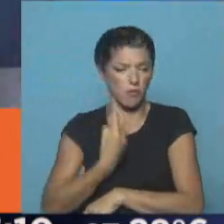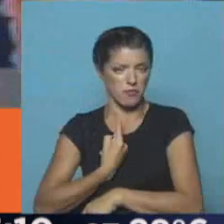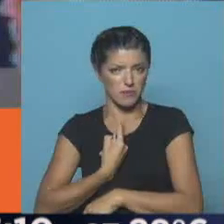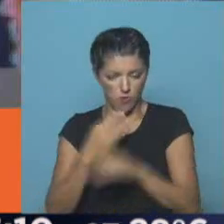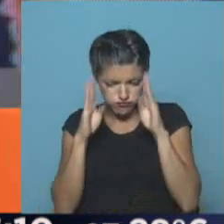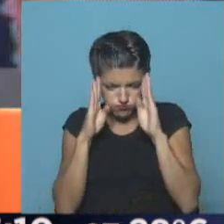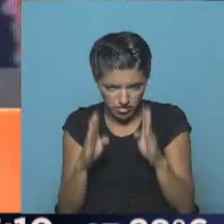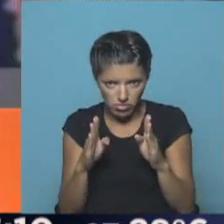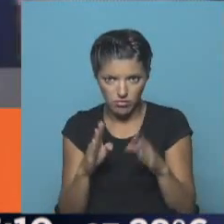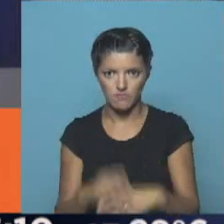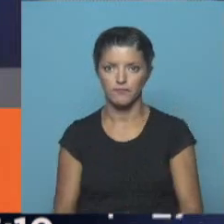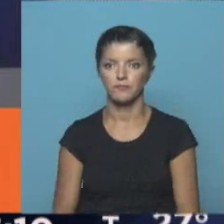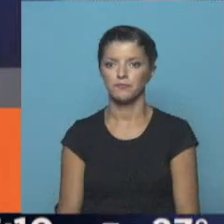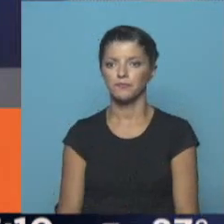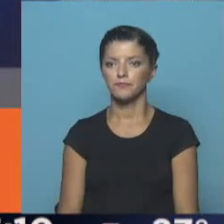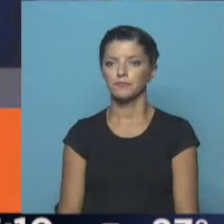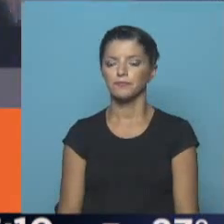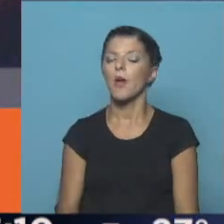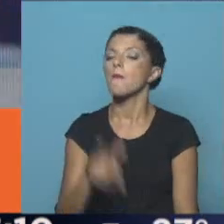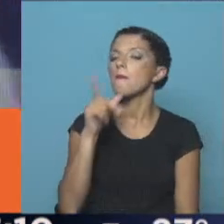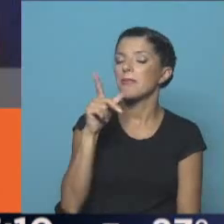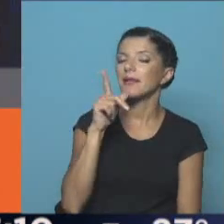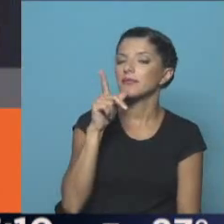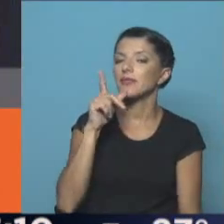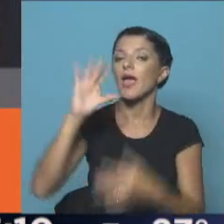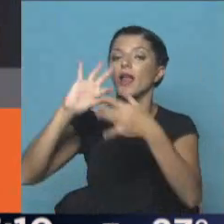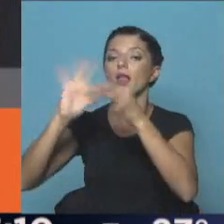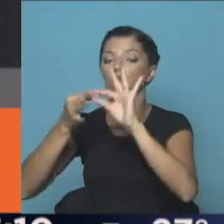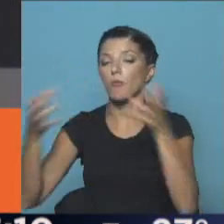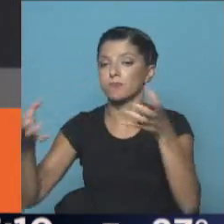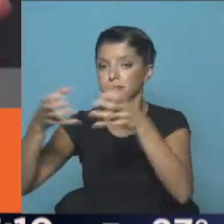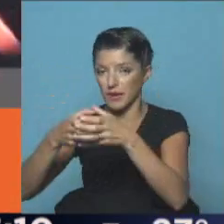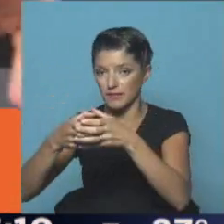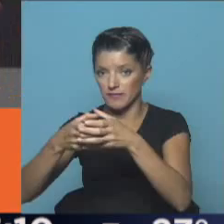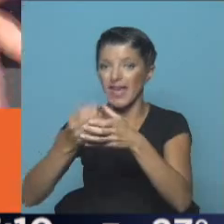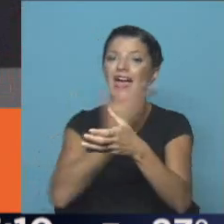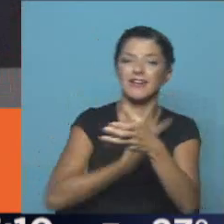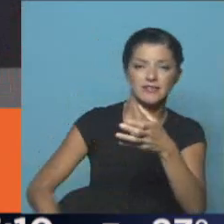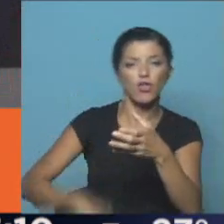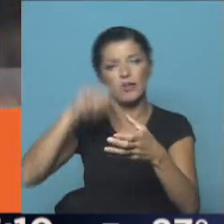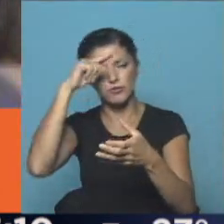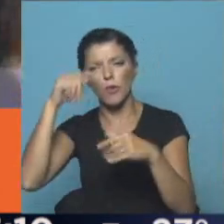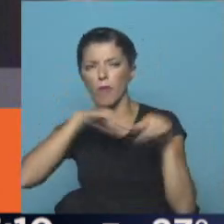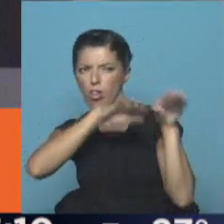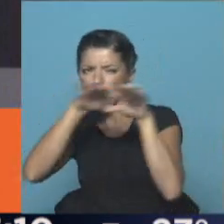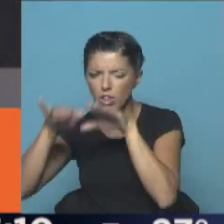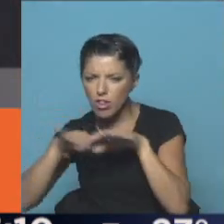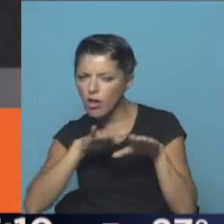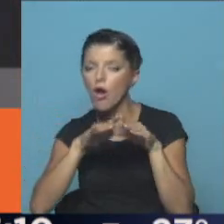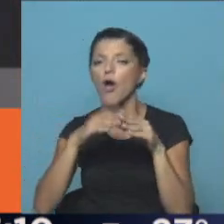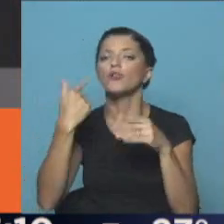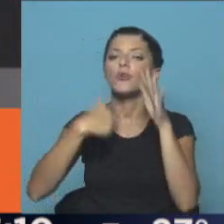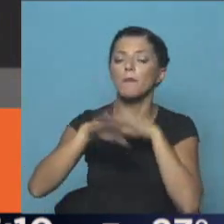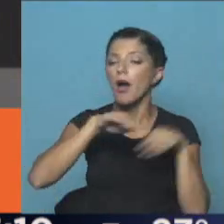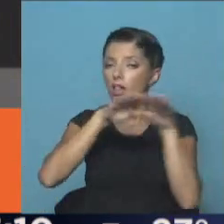me parece que es que la Unión Europea se constituyó sobre estados-nación bastante homogéneos, digamos, salvo el caso de España, un caso muy particular, son mucho más homogéneos